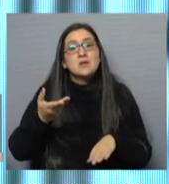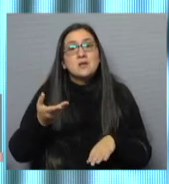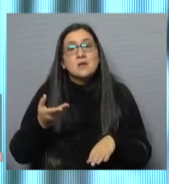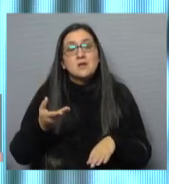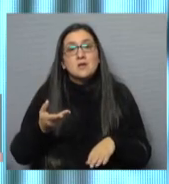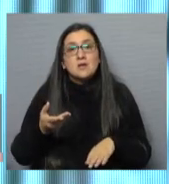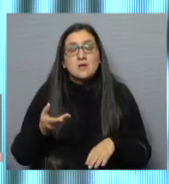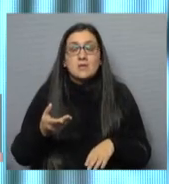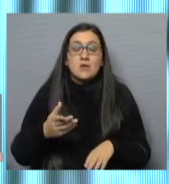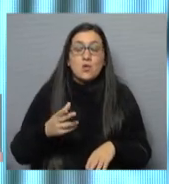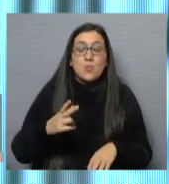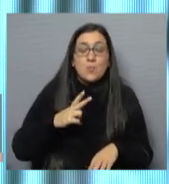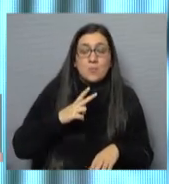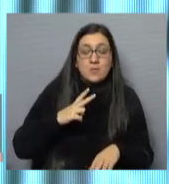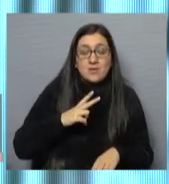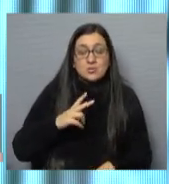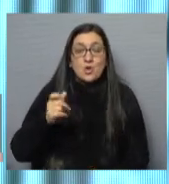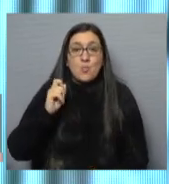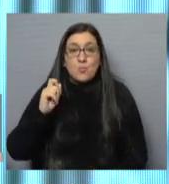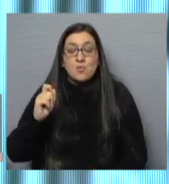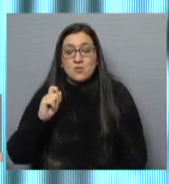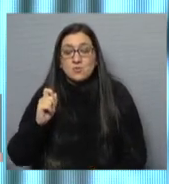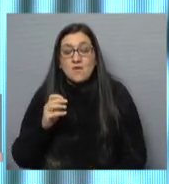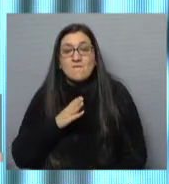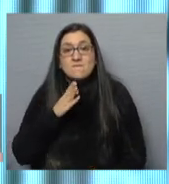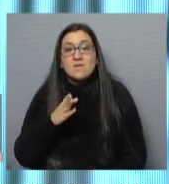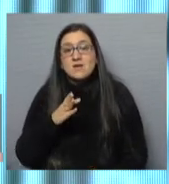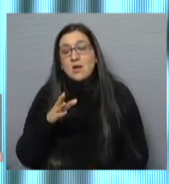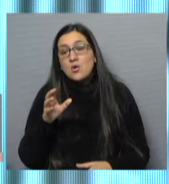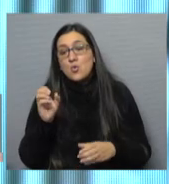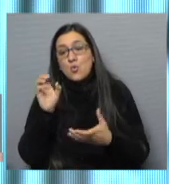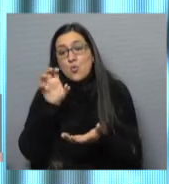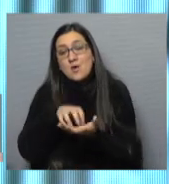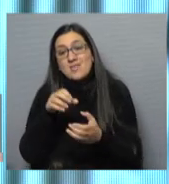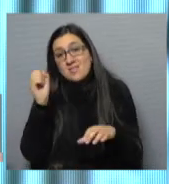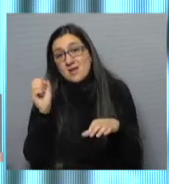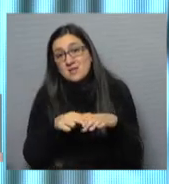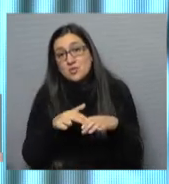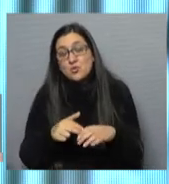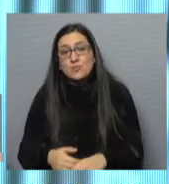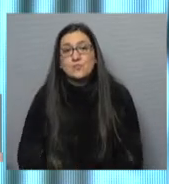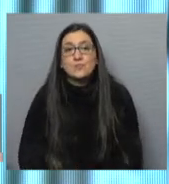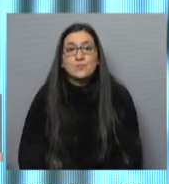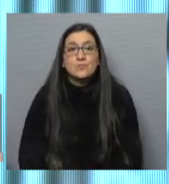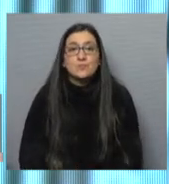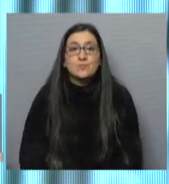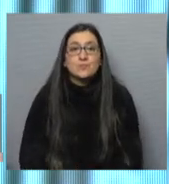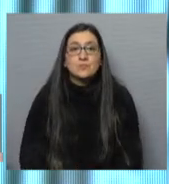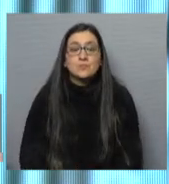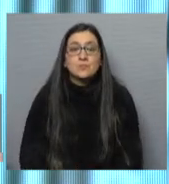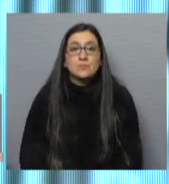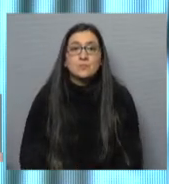mental, tanto del sector público como el privado, van a los lugares de internación. Uh-huh.